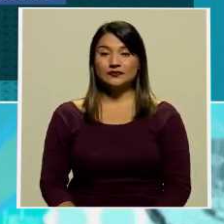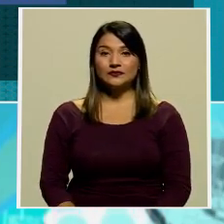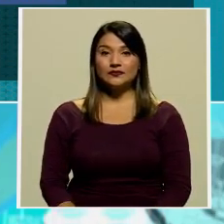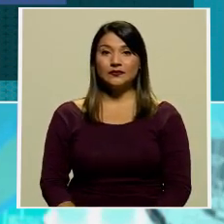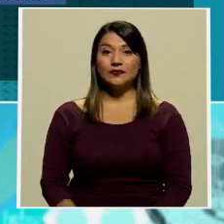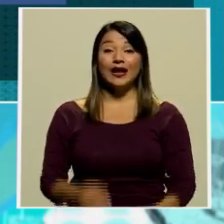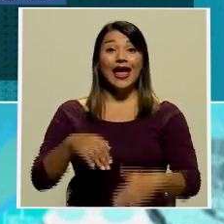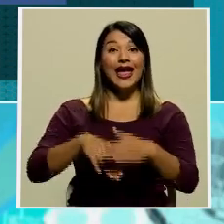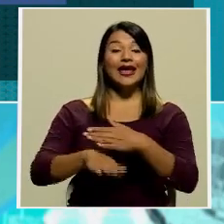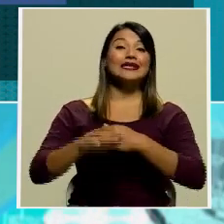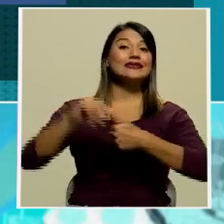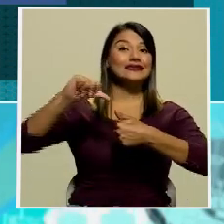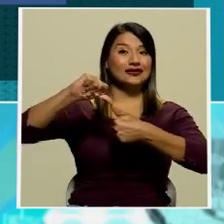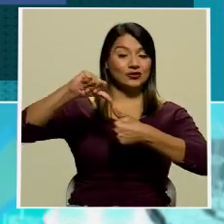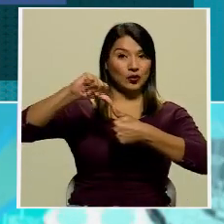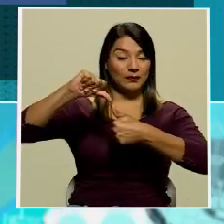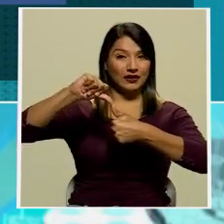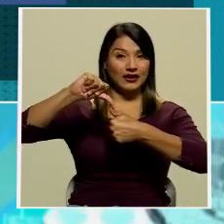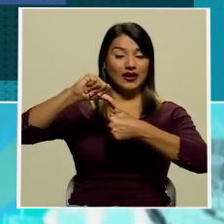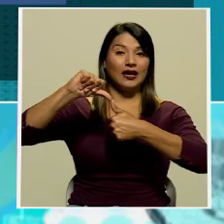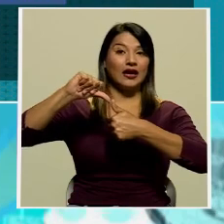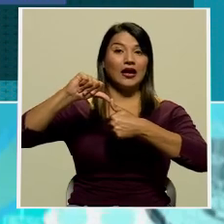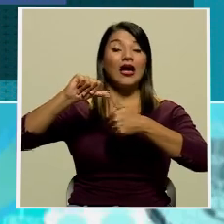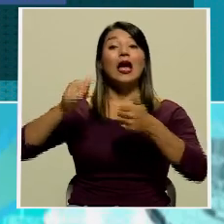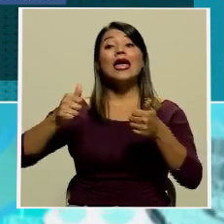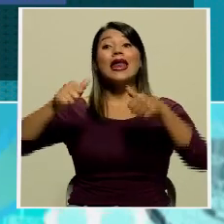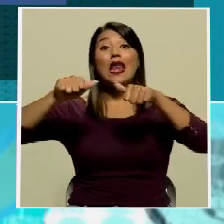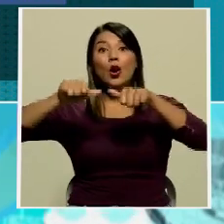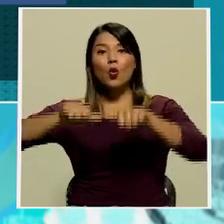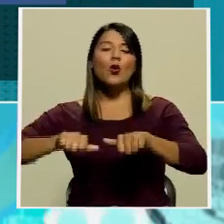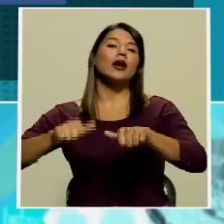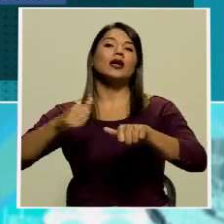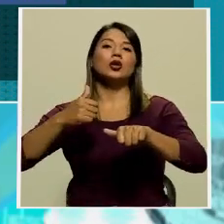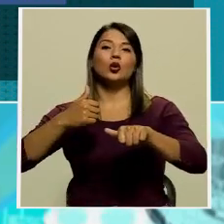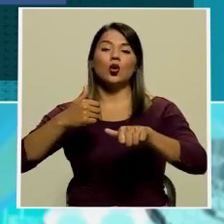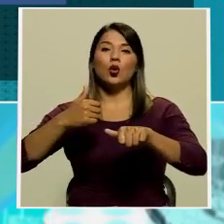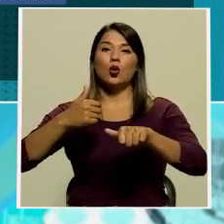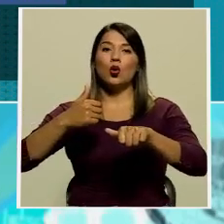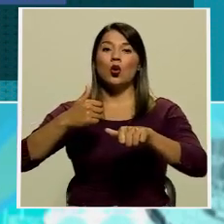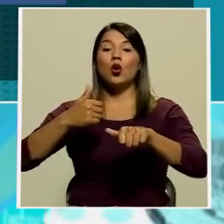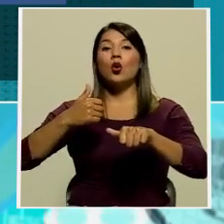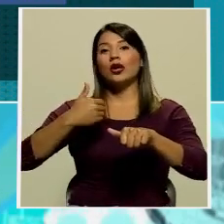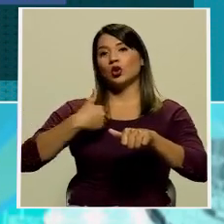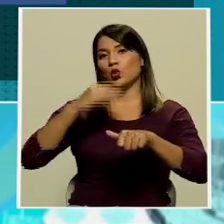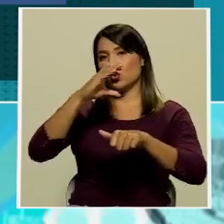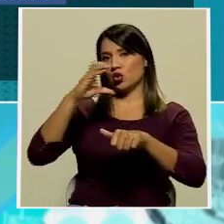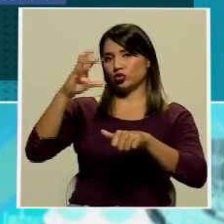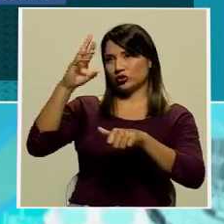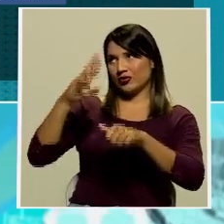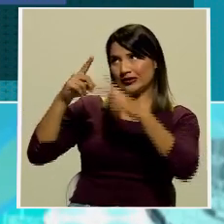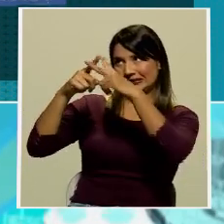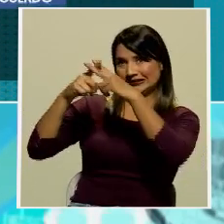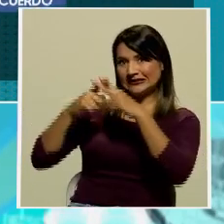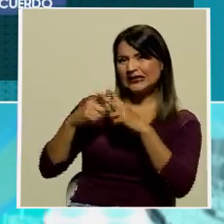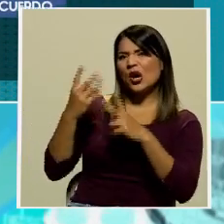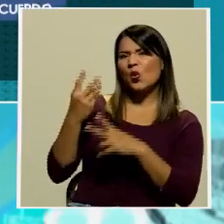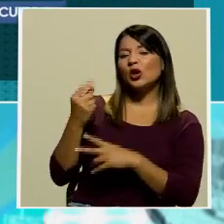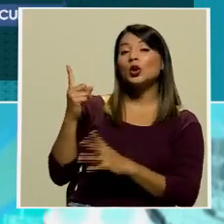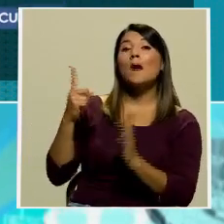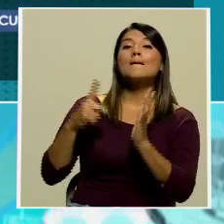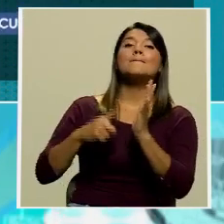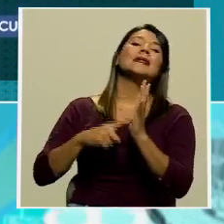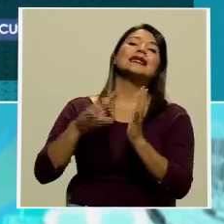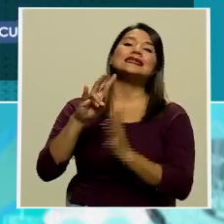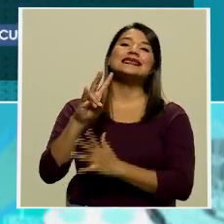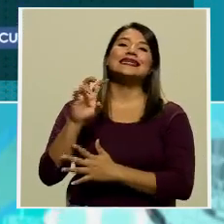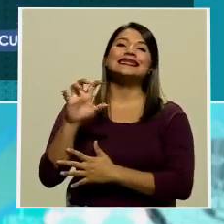En Centroamérica, el acuerdo de Costa Rica por 1.750 millones de